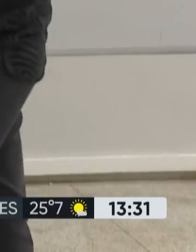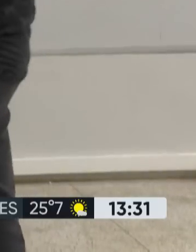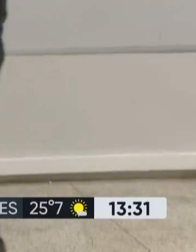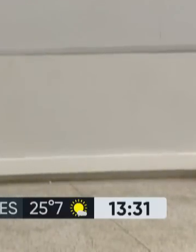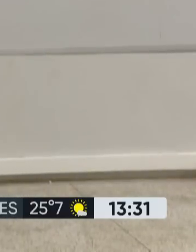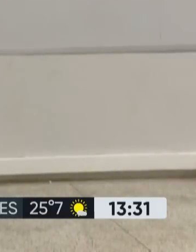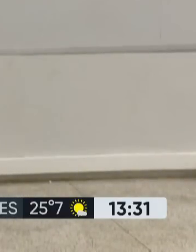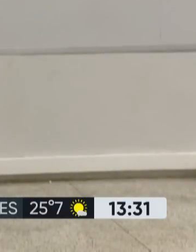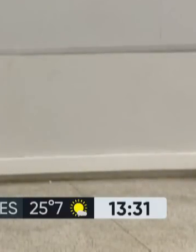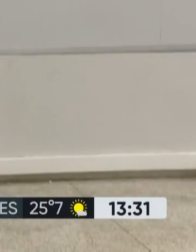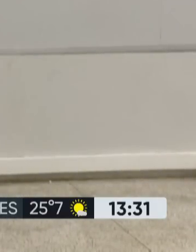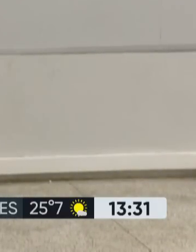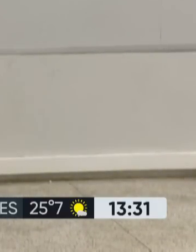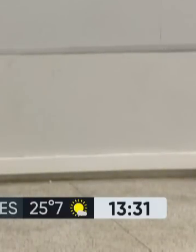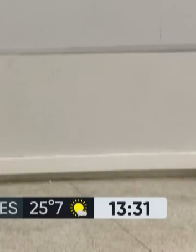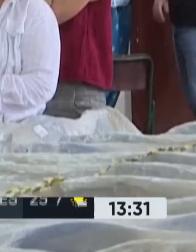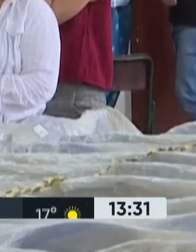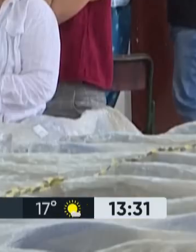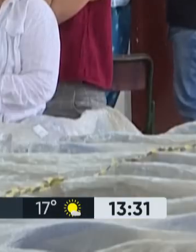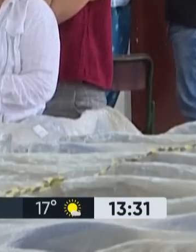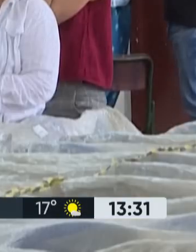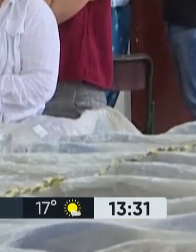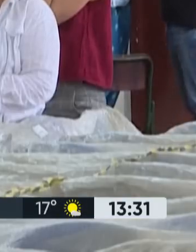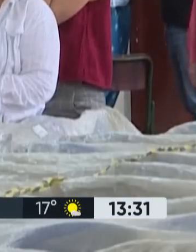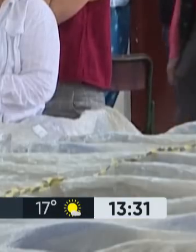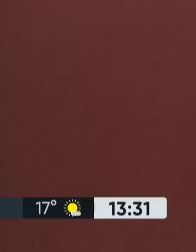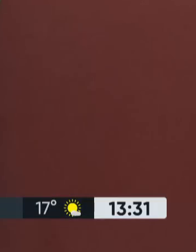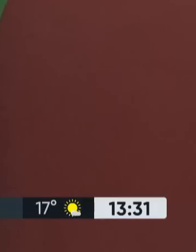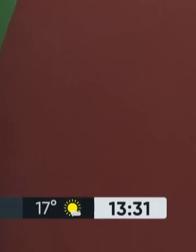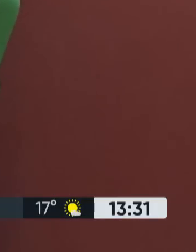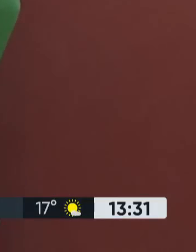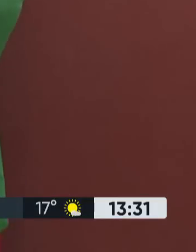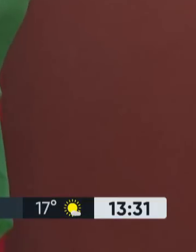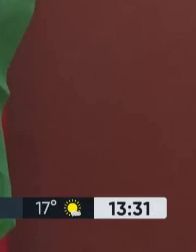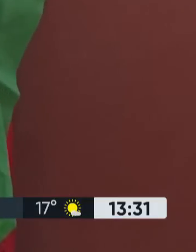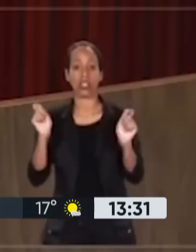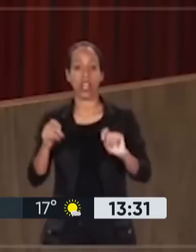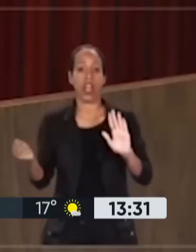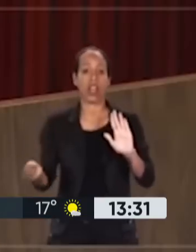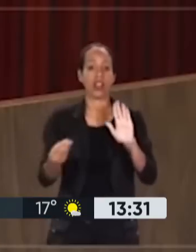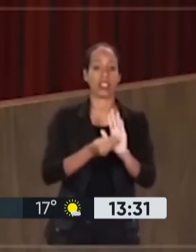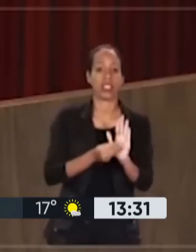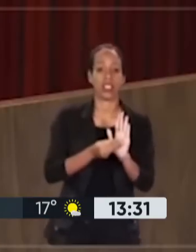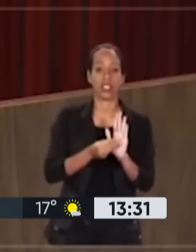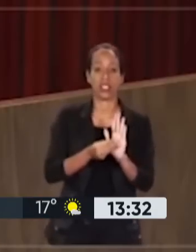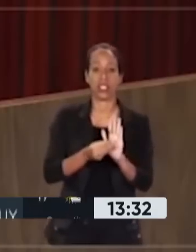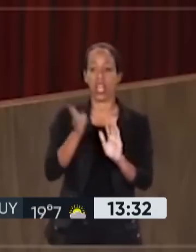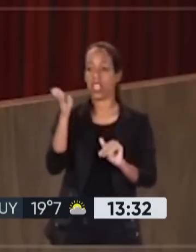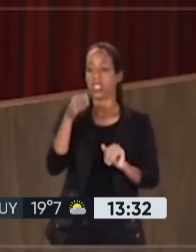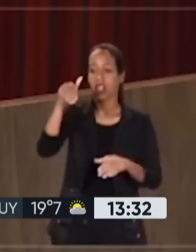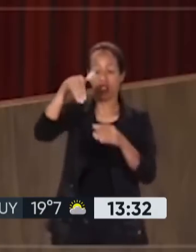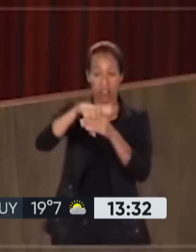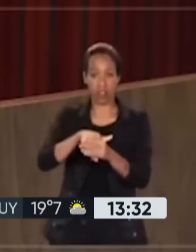proceso electoral de Brasil y que solo sirvió para generar un estado de paranoia colectiva. El juez Andrés Ramos